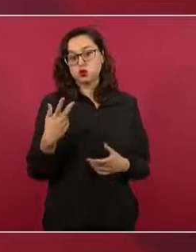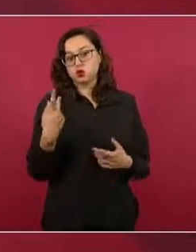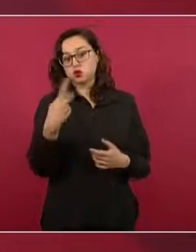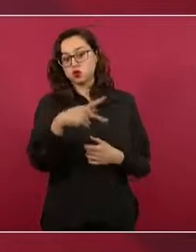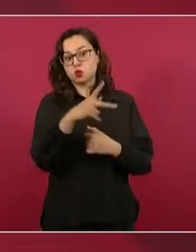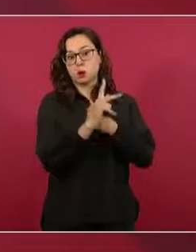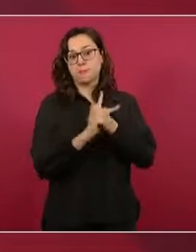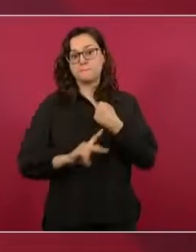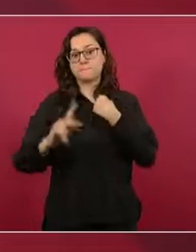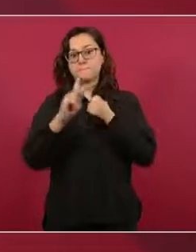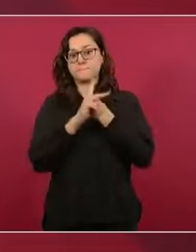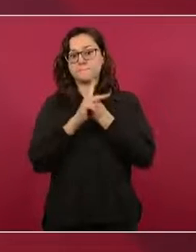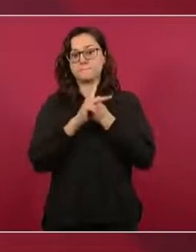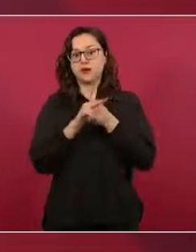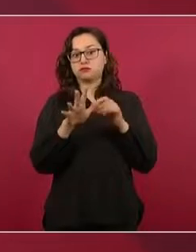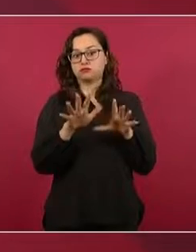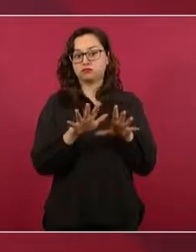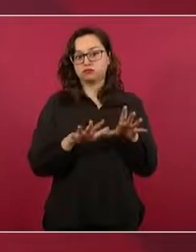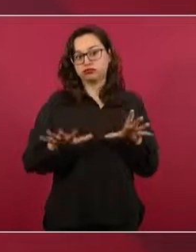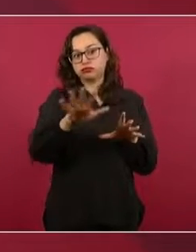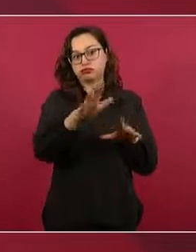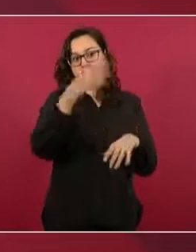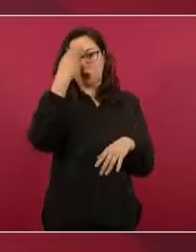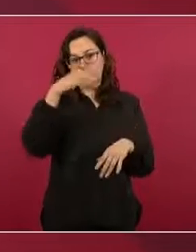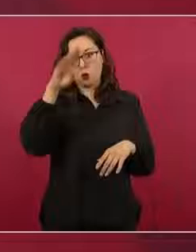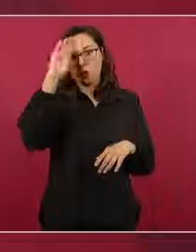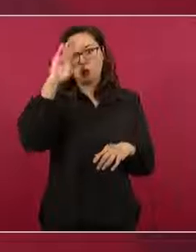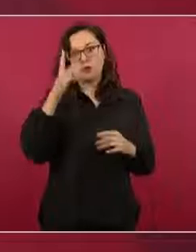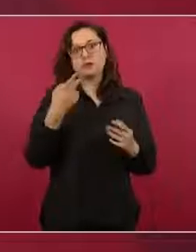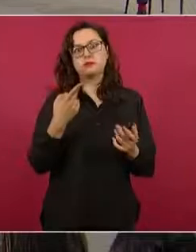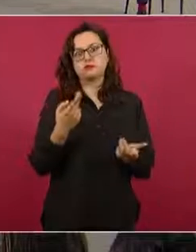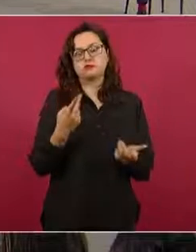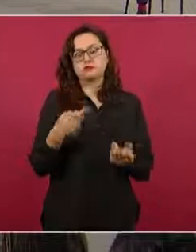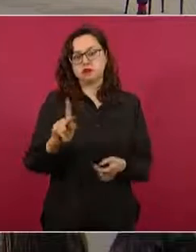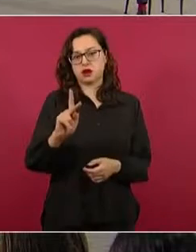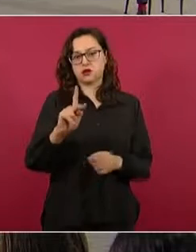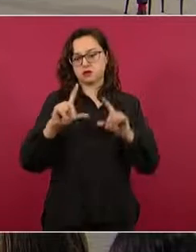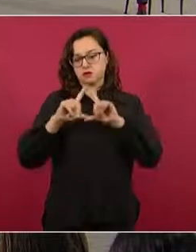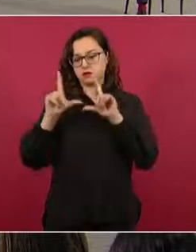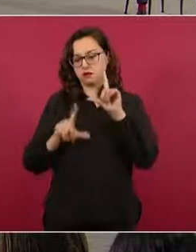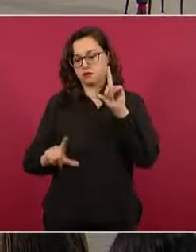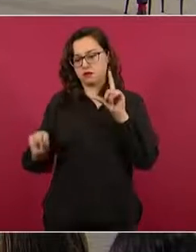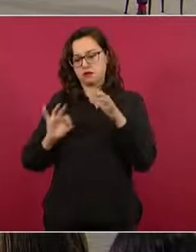de un país hermano. Sé muy bien